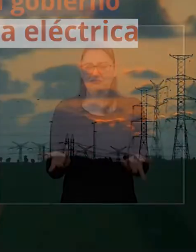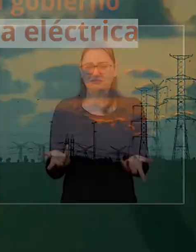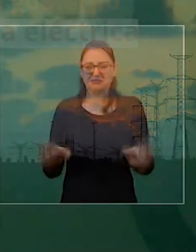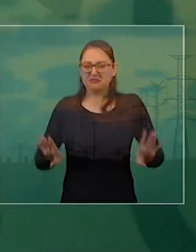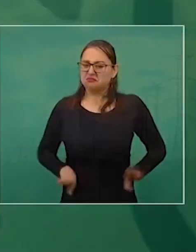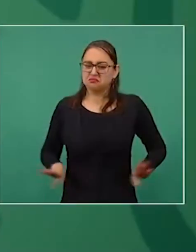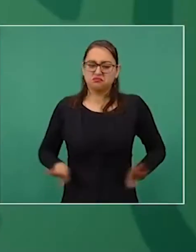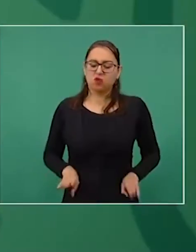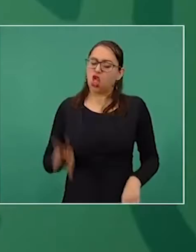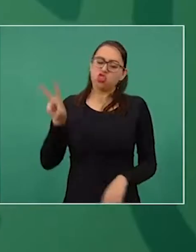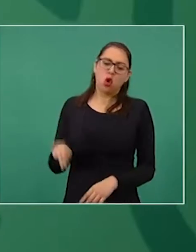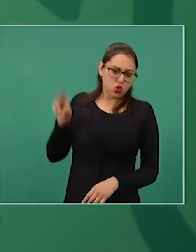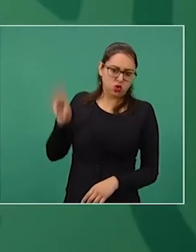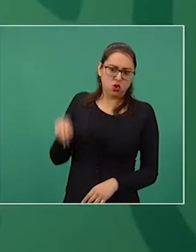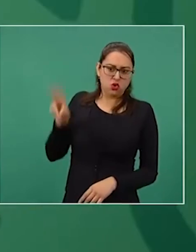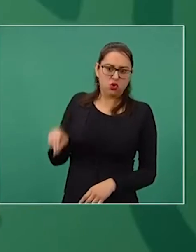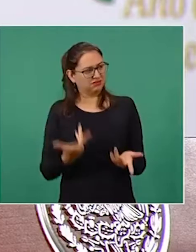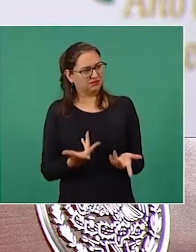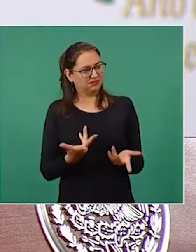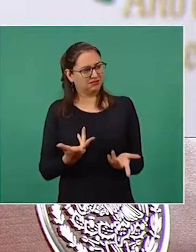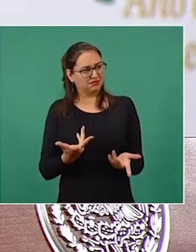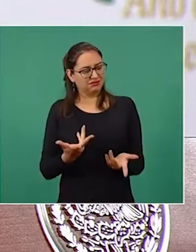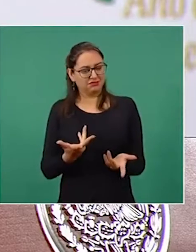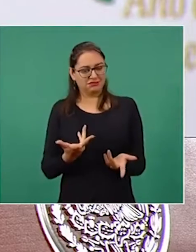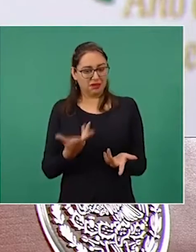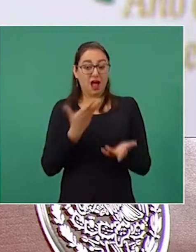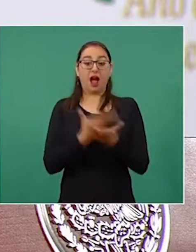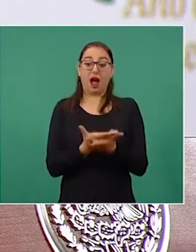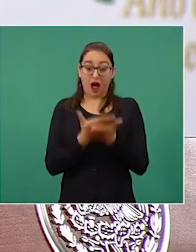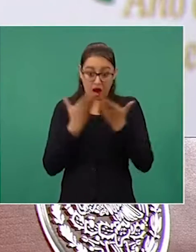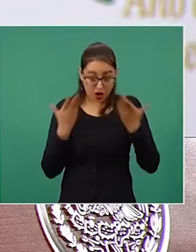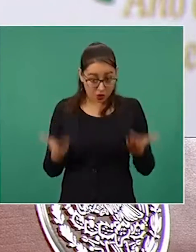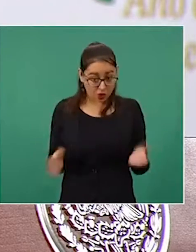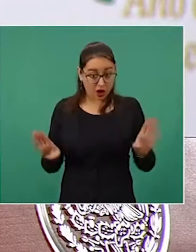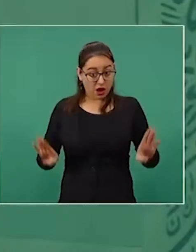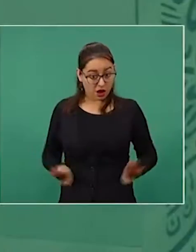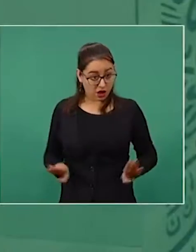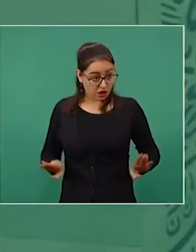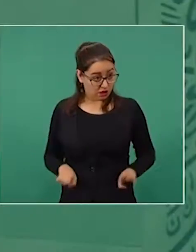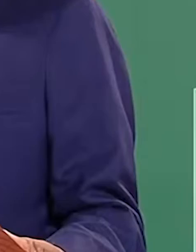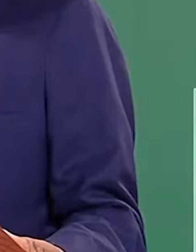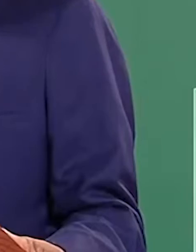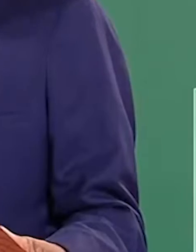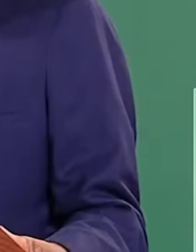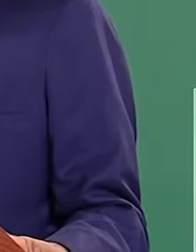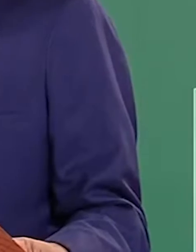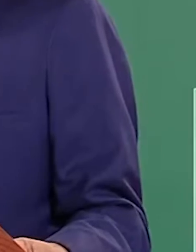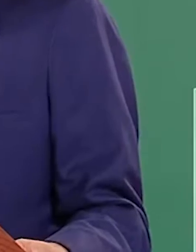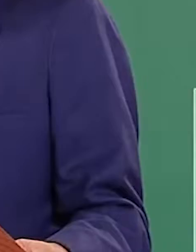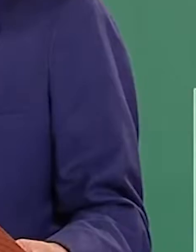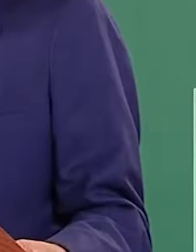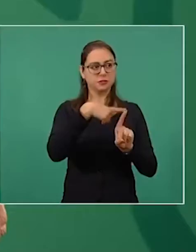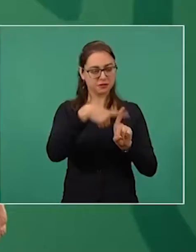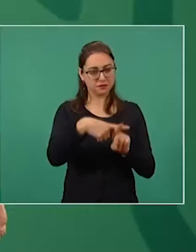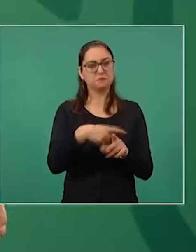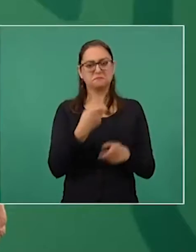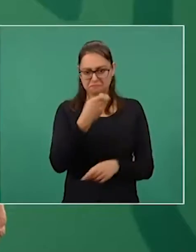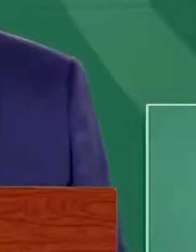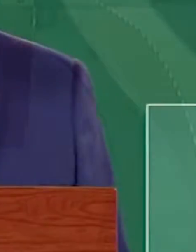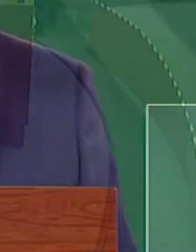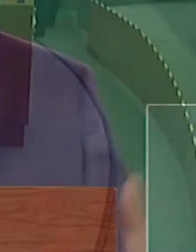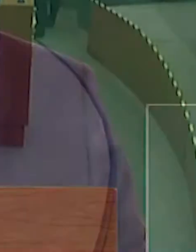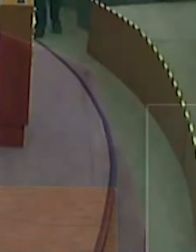que bien que plantearon el diálogo y nosotros pues queremos diálogo